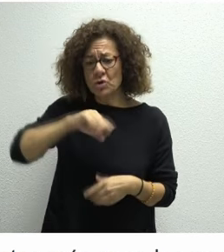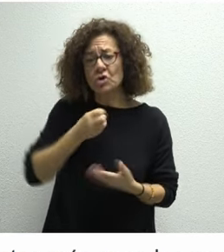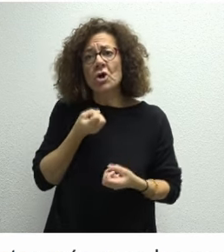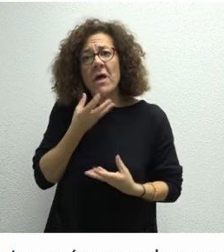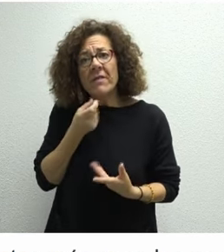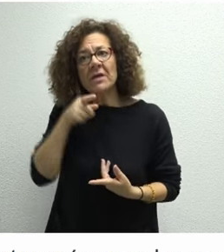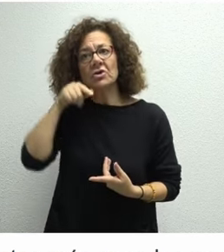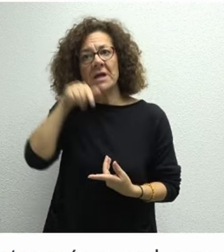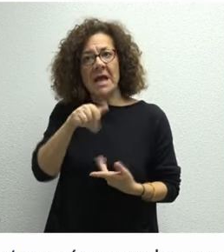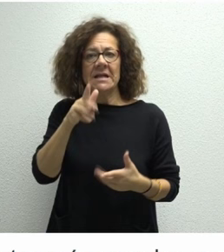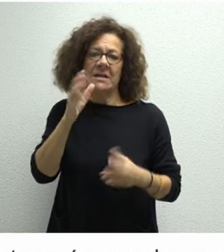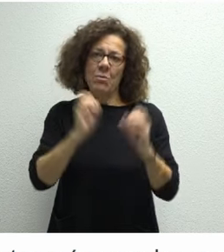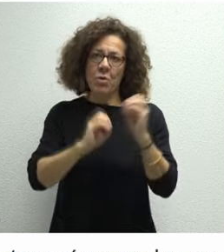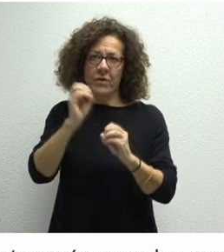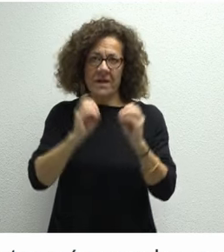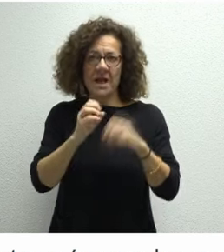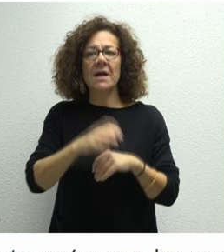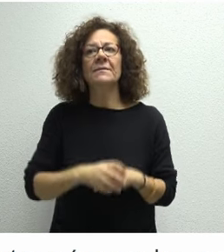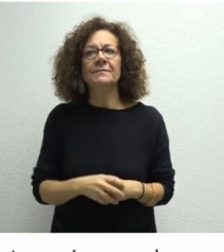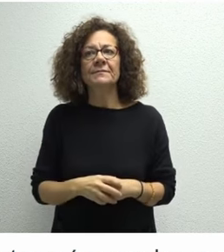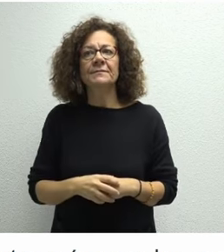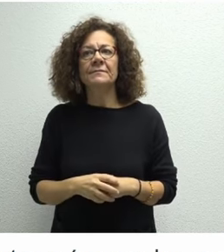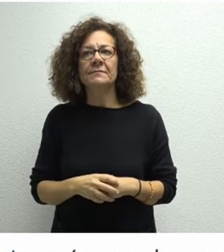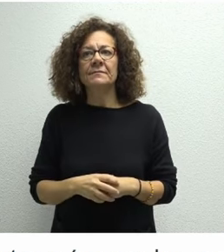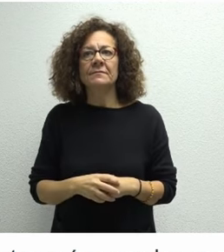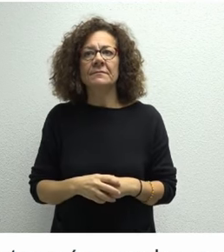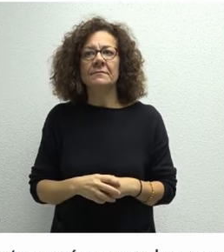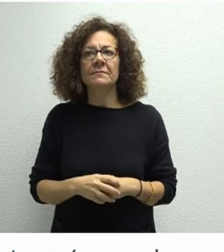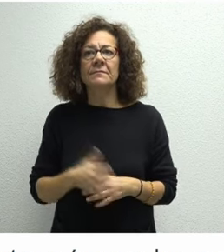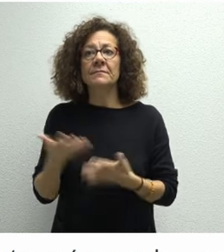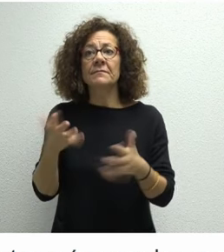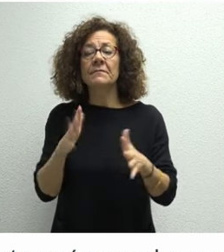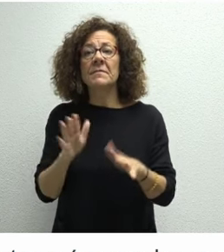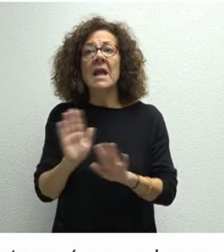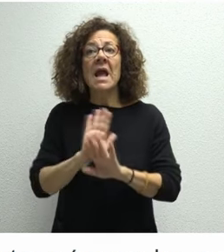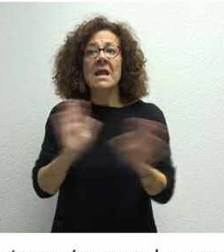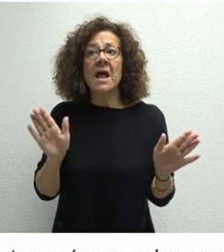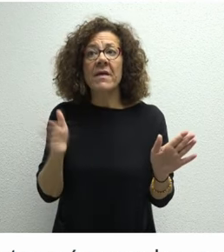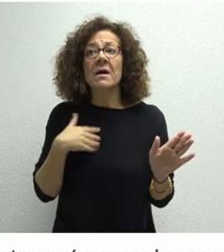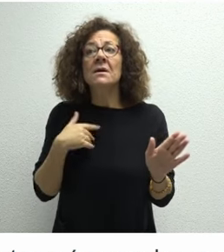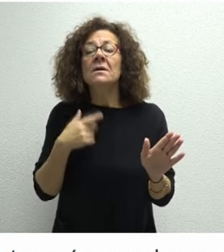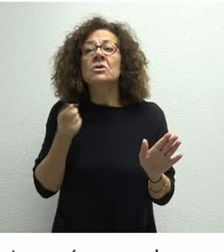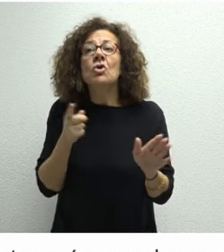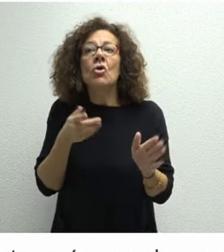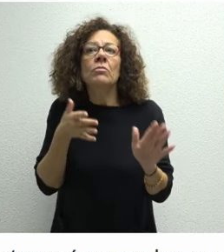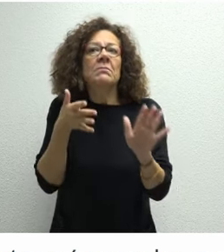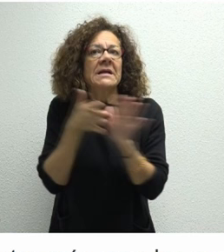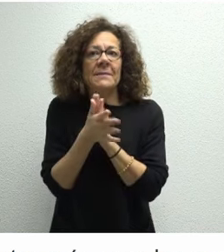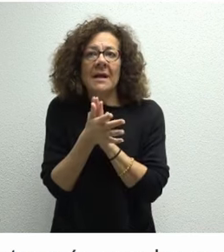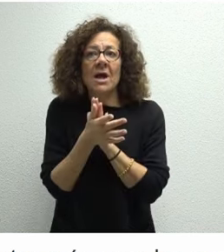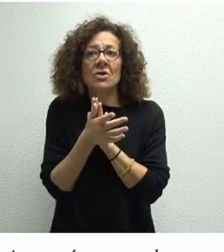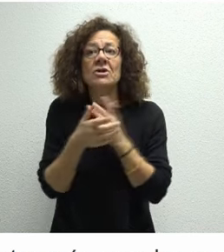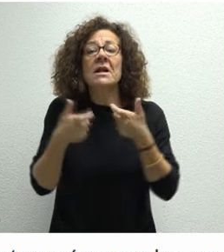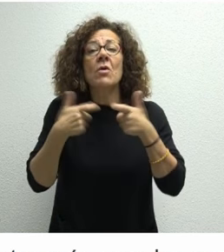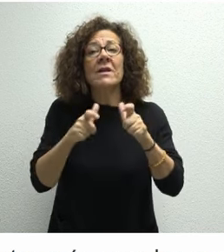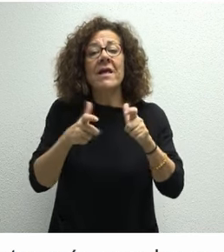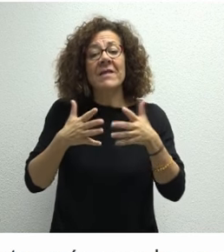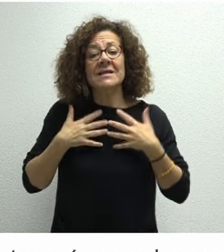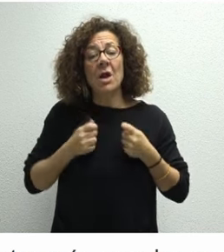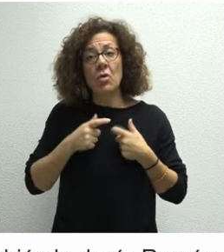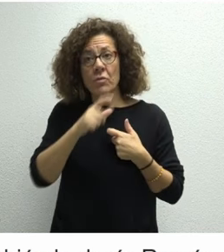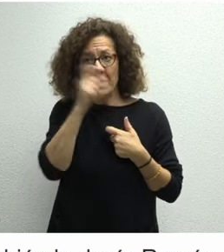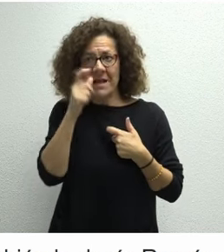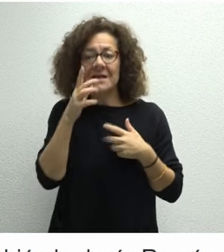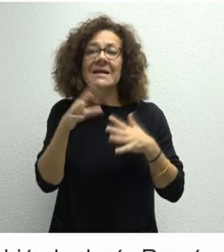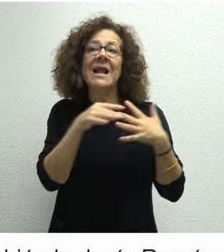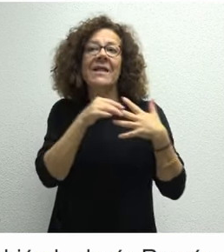estaríamos en ese porcentaje un poco un poco un poco menor y nada por encima eh la unidad de Salud Mental de Torres jond ardoz